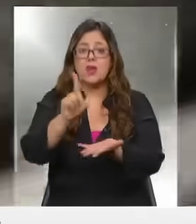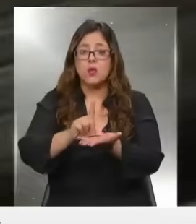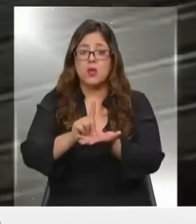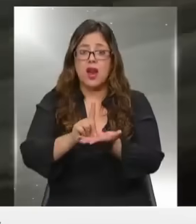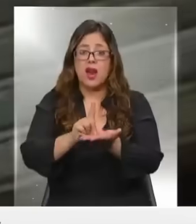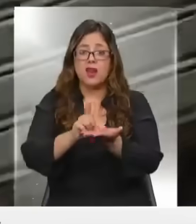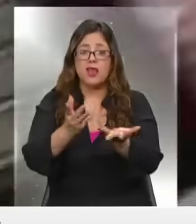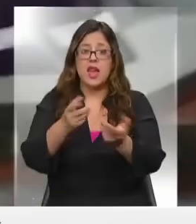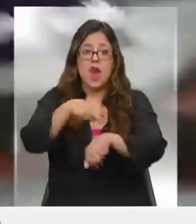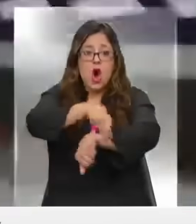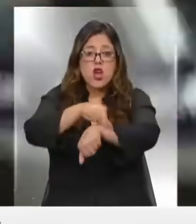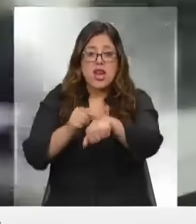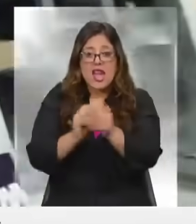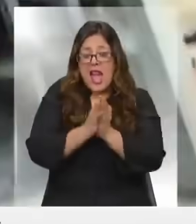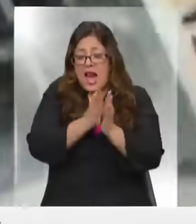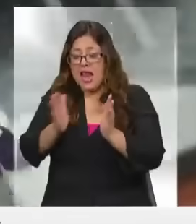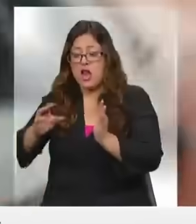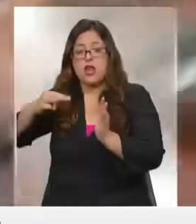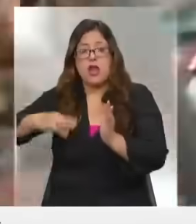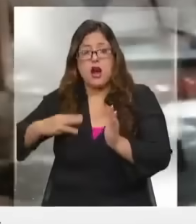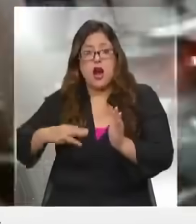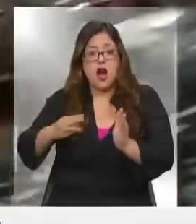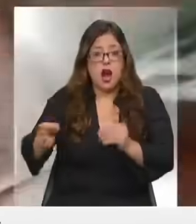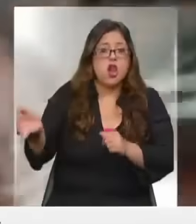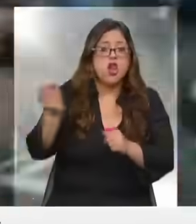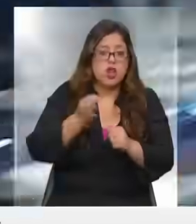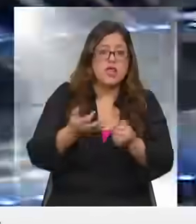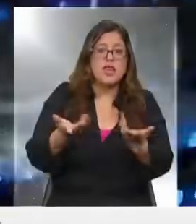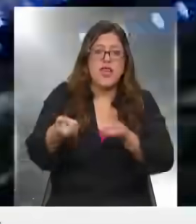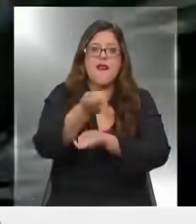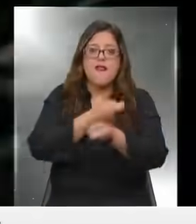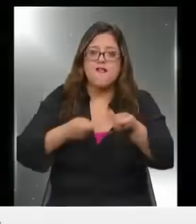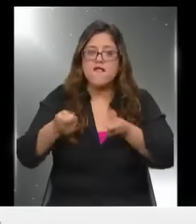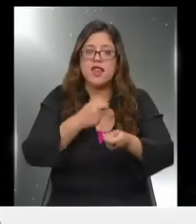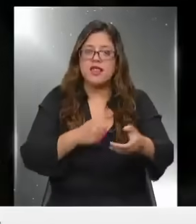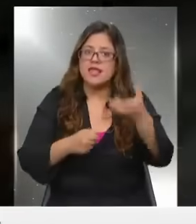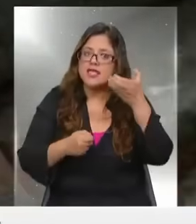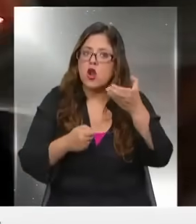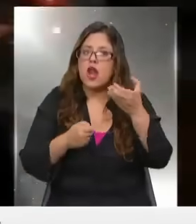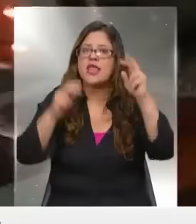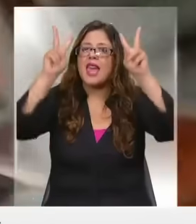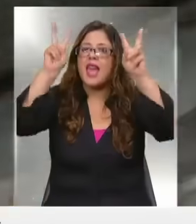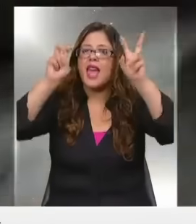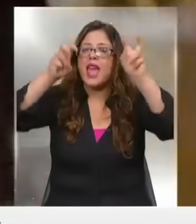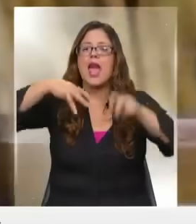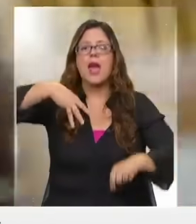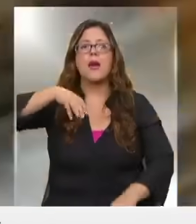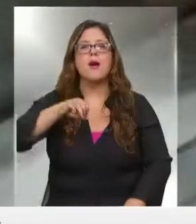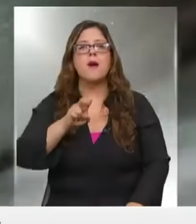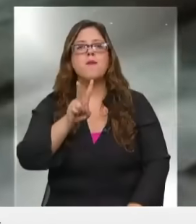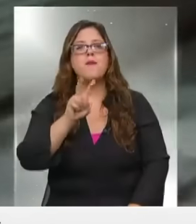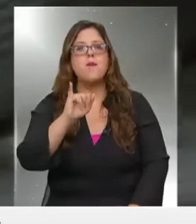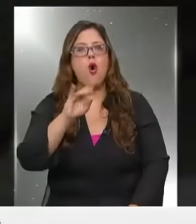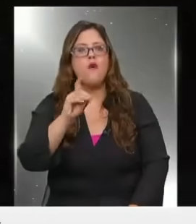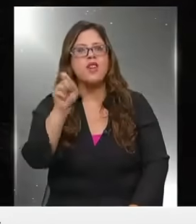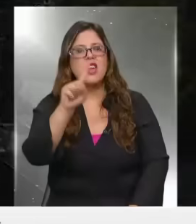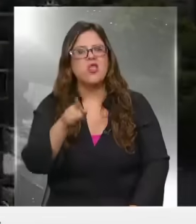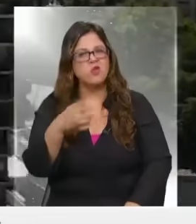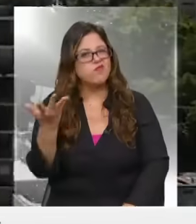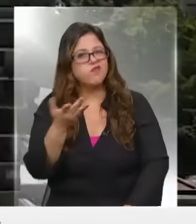a un costado de la municipalidad, nos confirma la venta de celulares movidos, como le llaman a los robados.